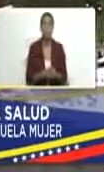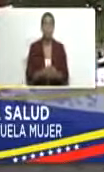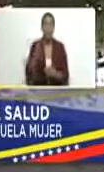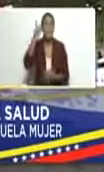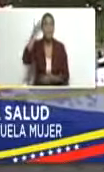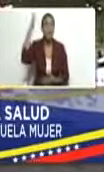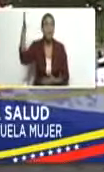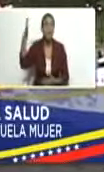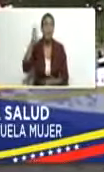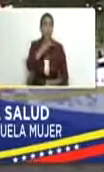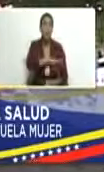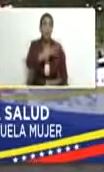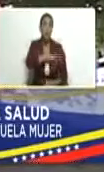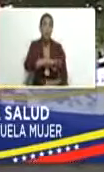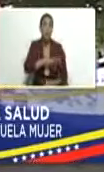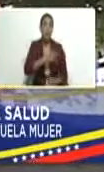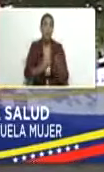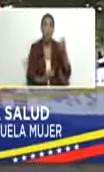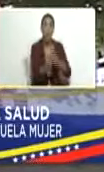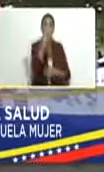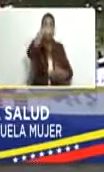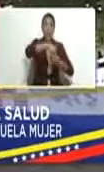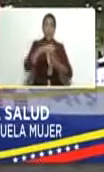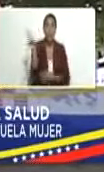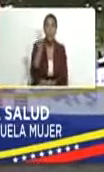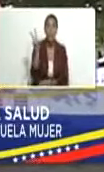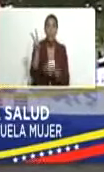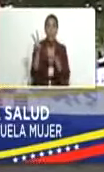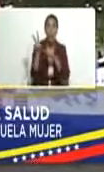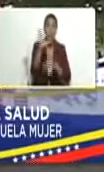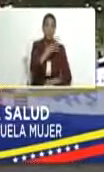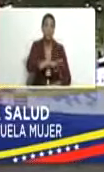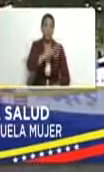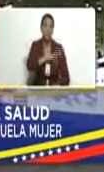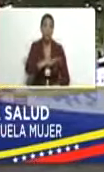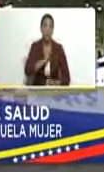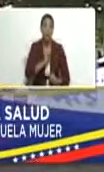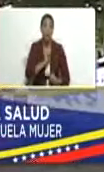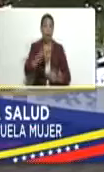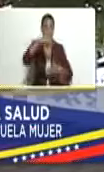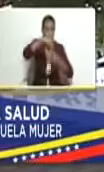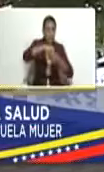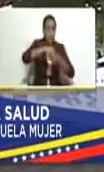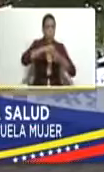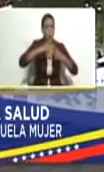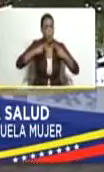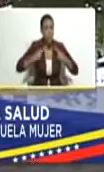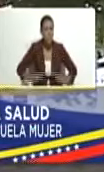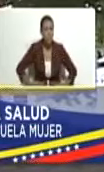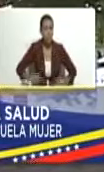Imagínense ustedes la sociedad que estamos construyendo, la sociedad socialista, humanista,